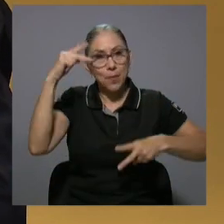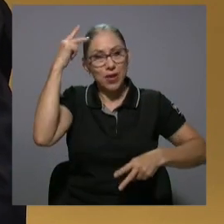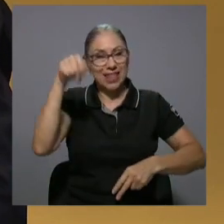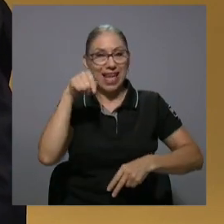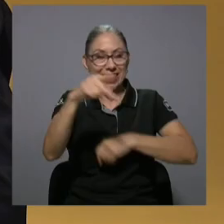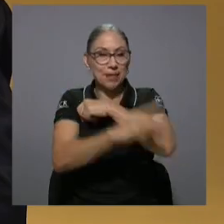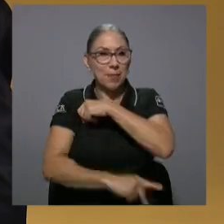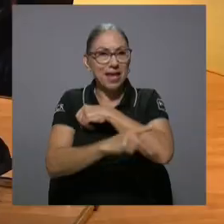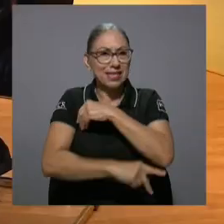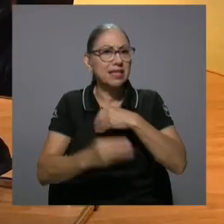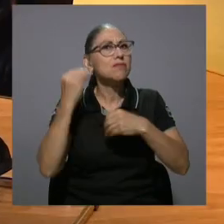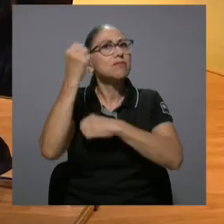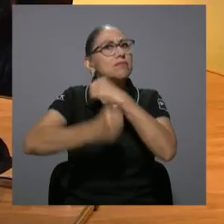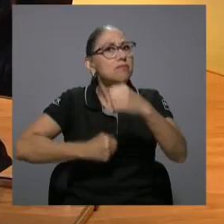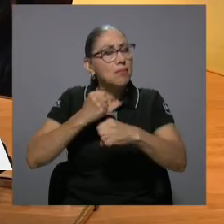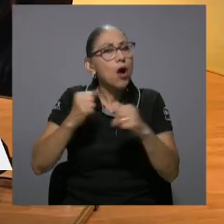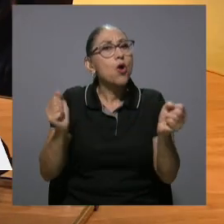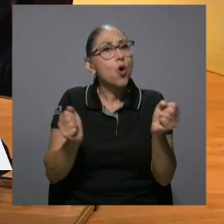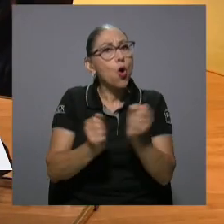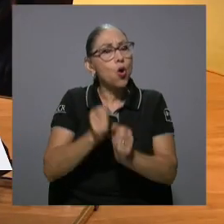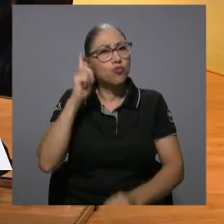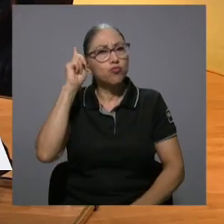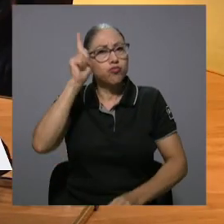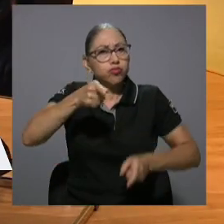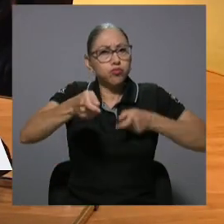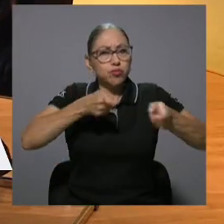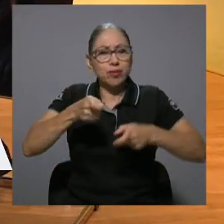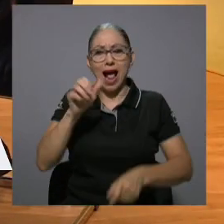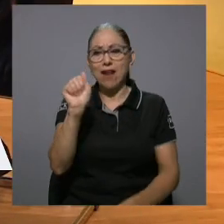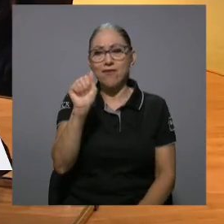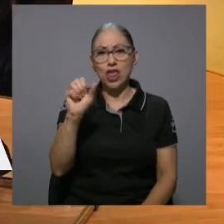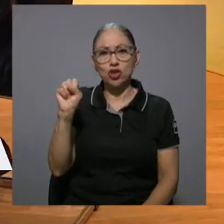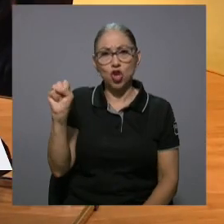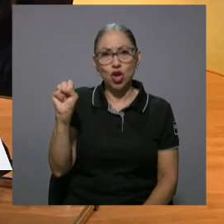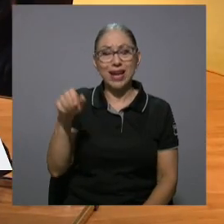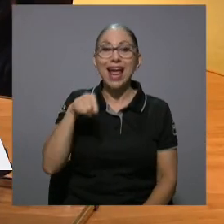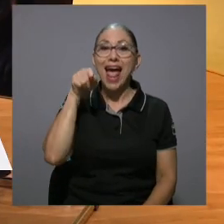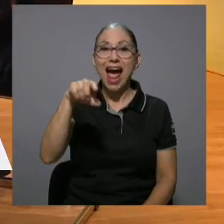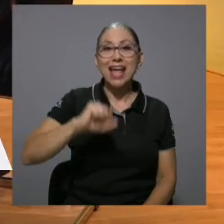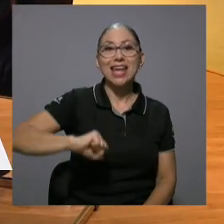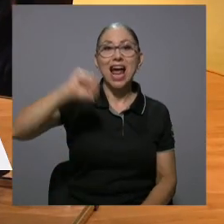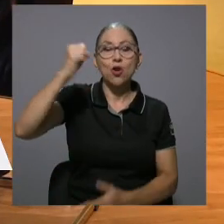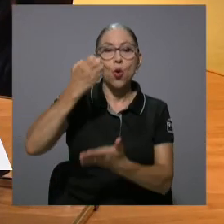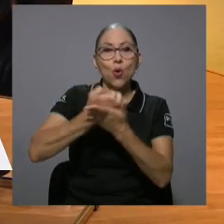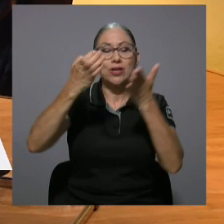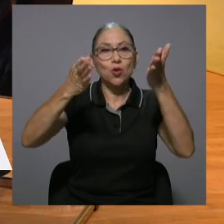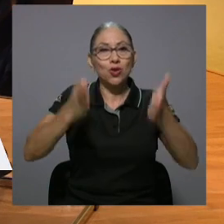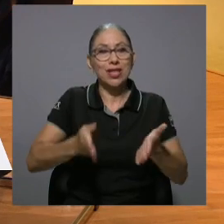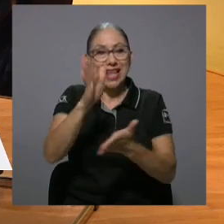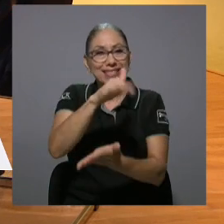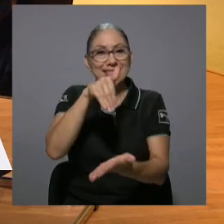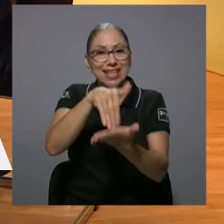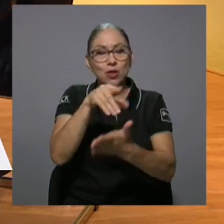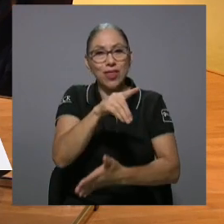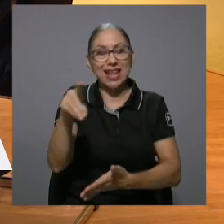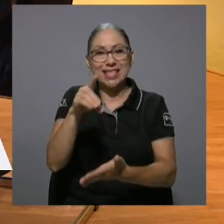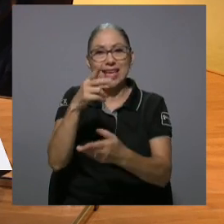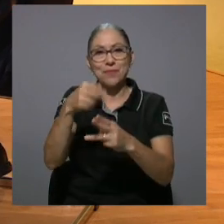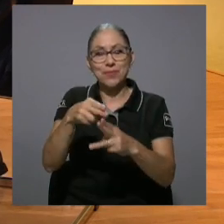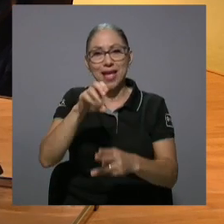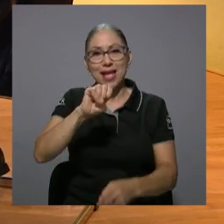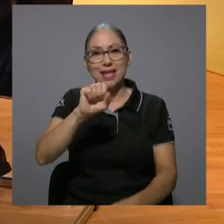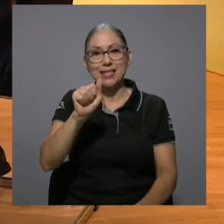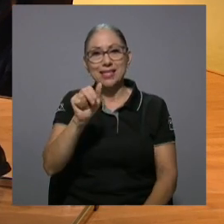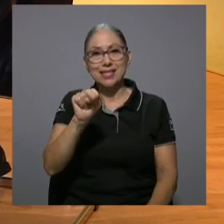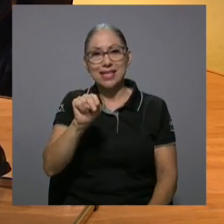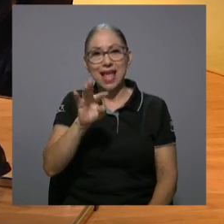con dictaduras, de Alfredo Stroessner. Ahí ganó un economista de centro derecha, Santiago Peña,